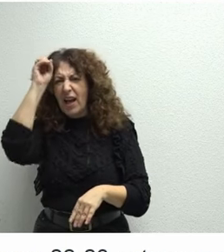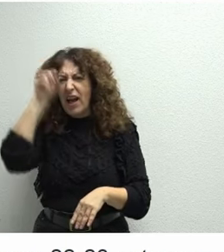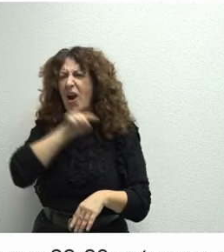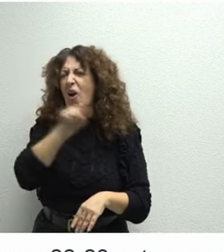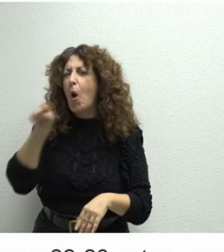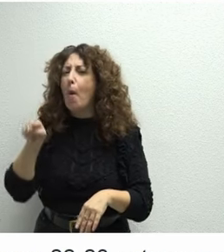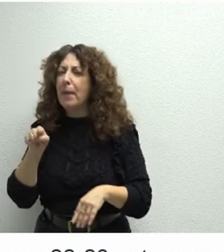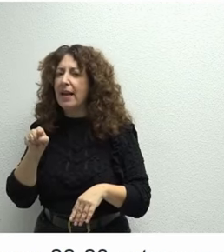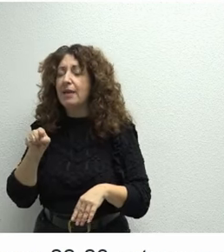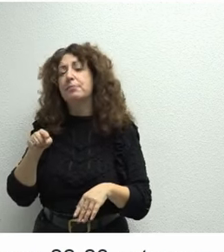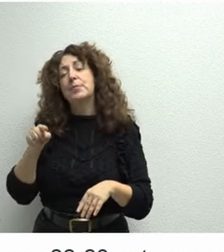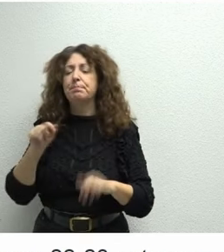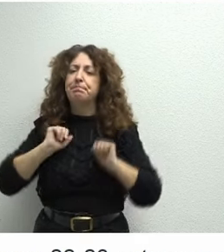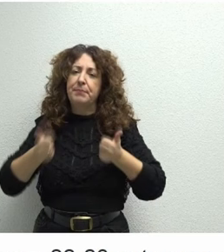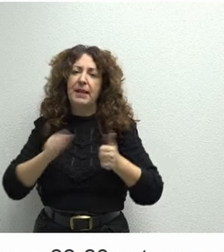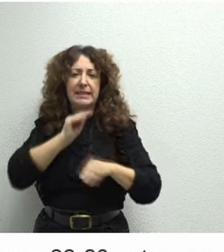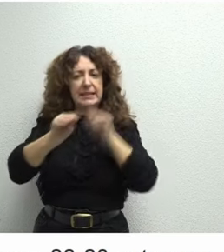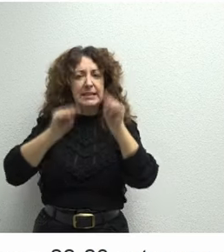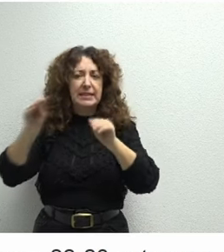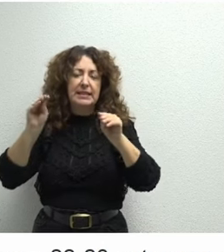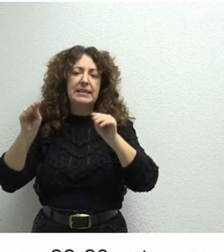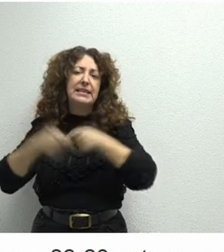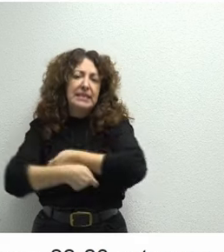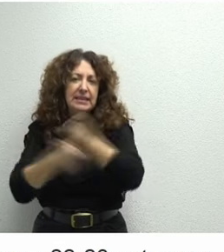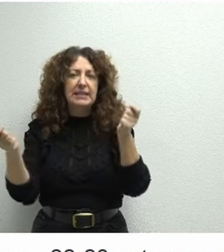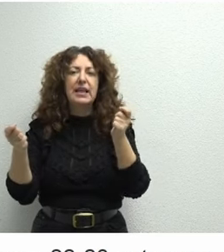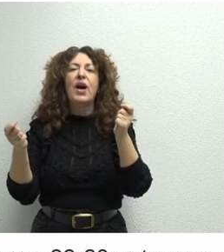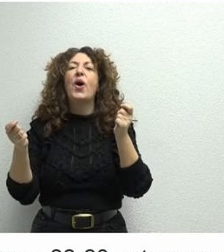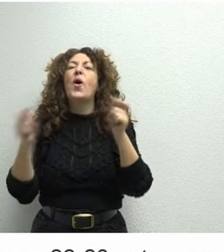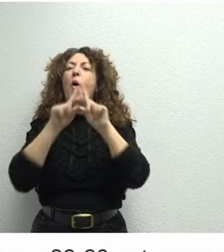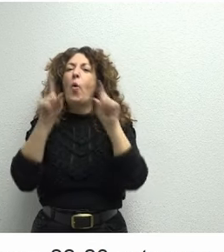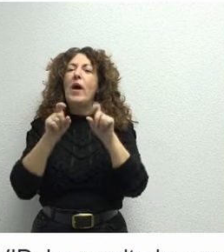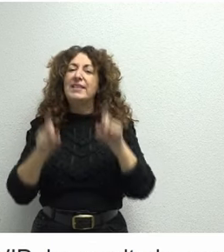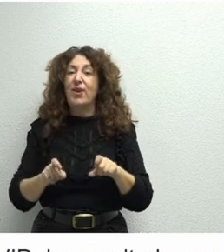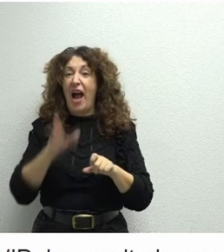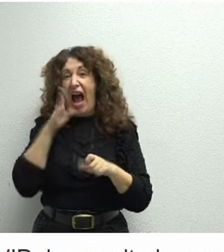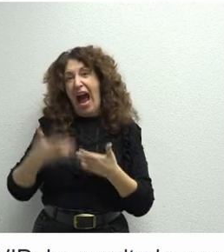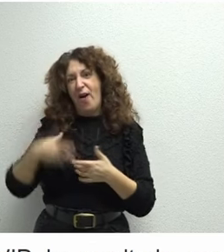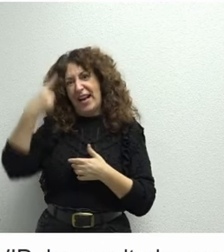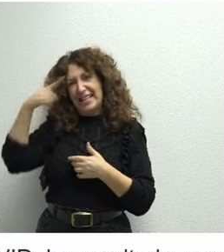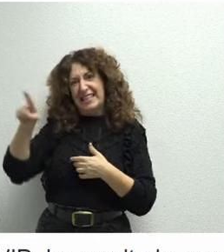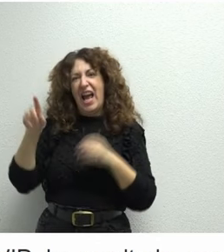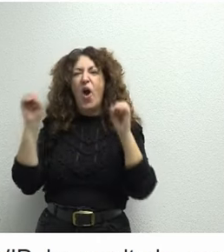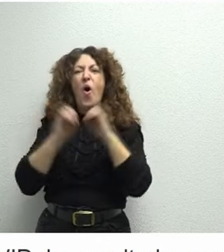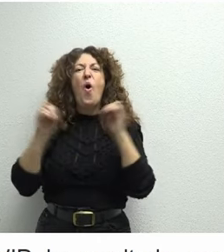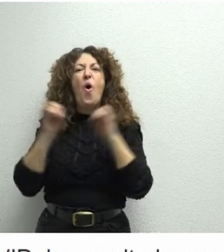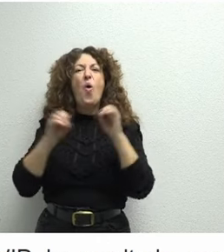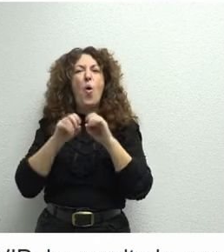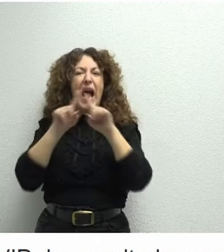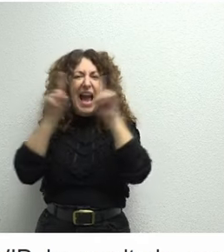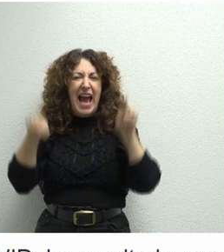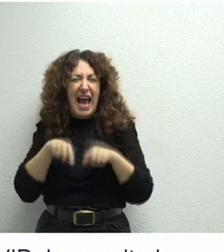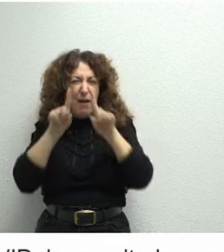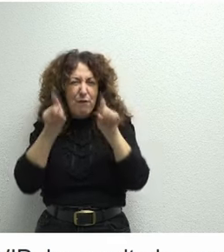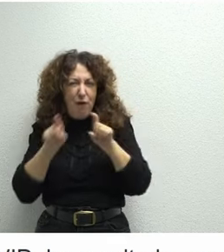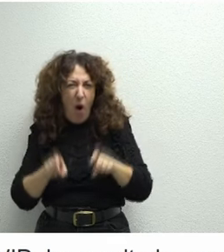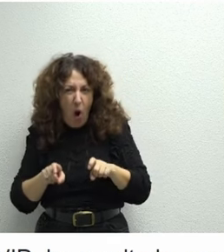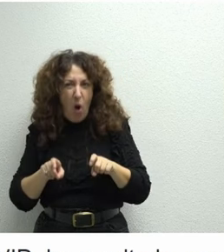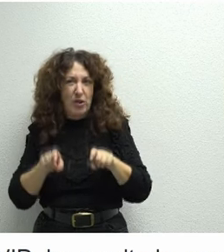Pues venga vamos a pasar unos cuestionarios ahora que sabemos hacer Google form y todo tipo